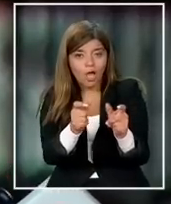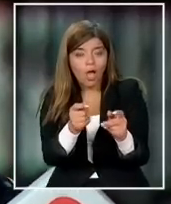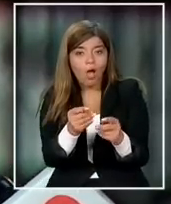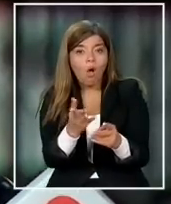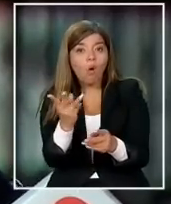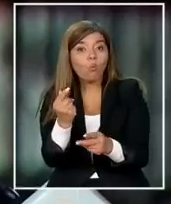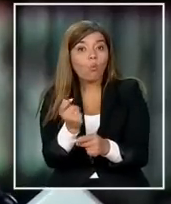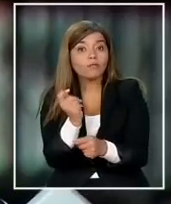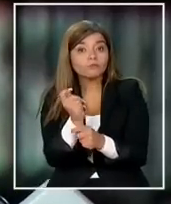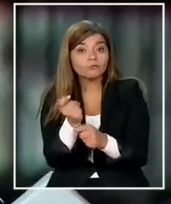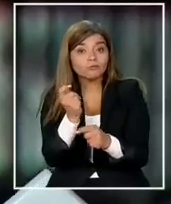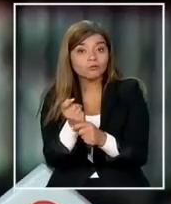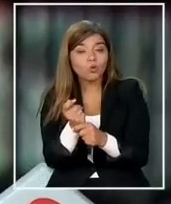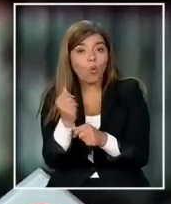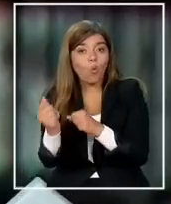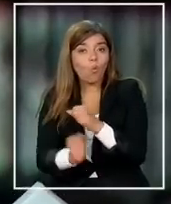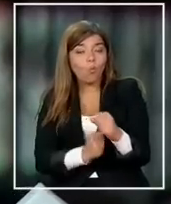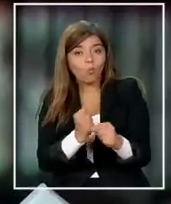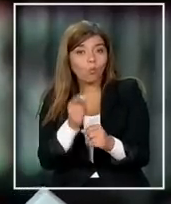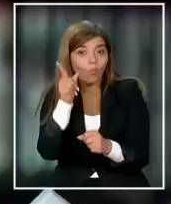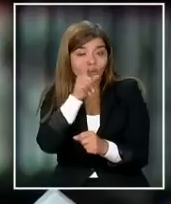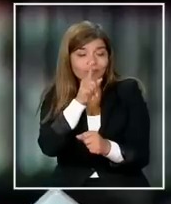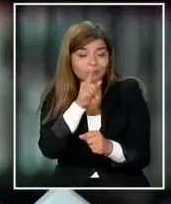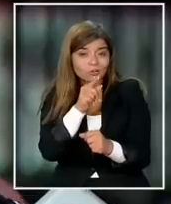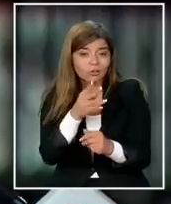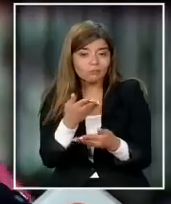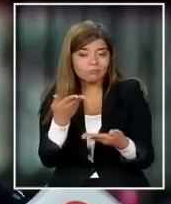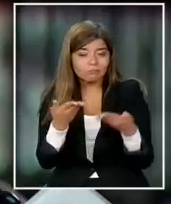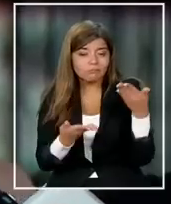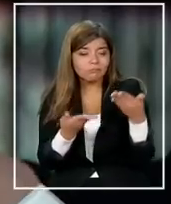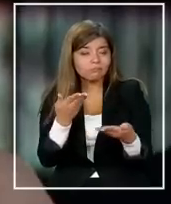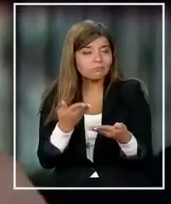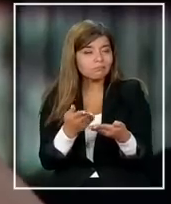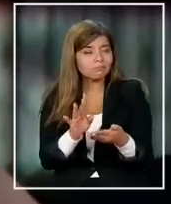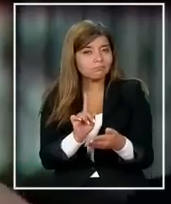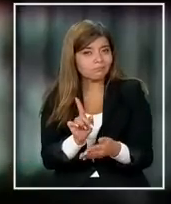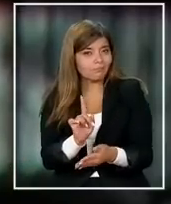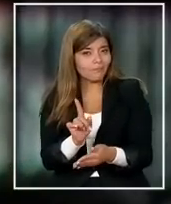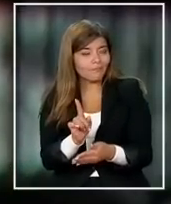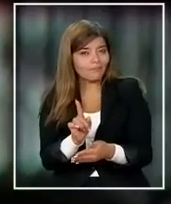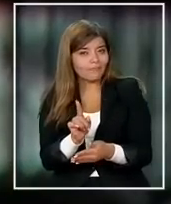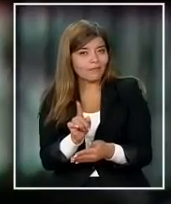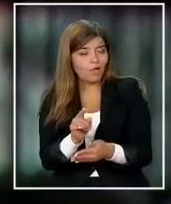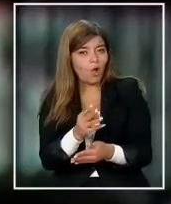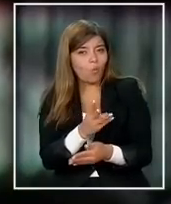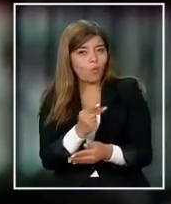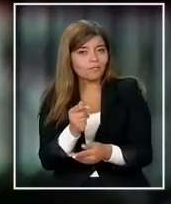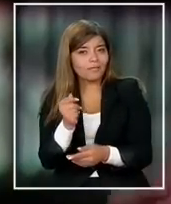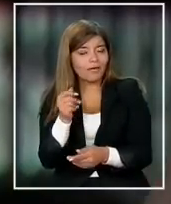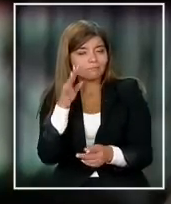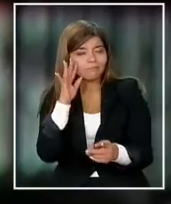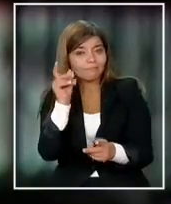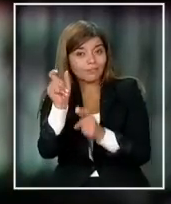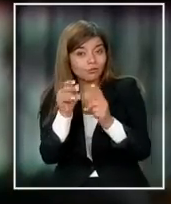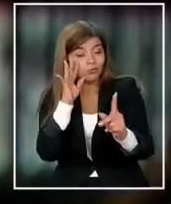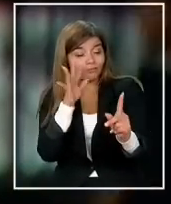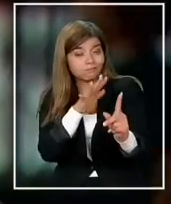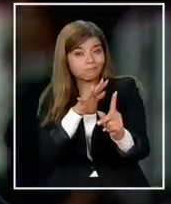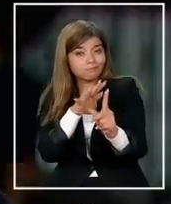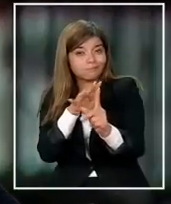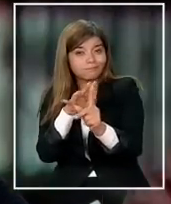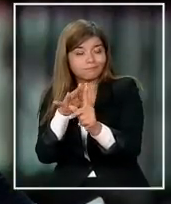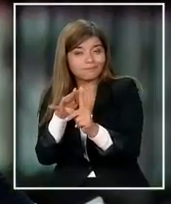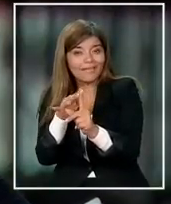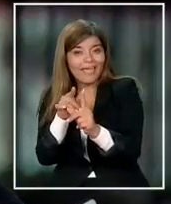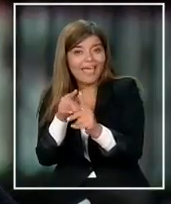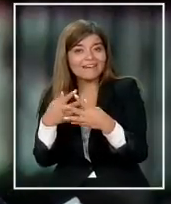ingresos que han declarado en los últimos años no es consistente con el nivel de seguidores que tienen ni el nivel de interacción que